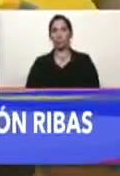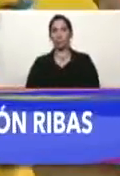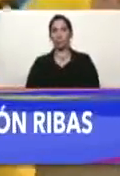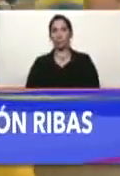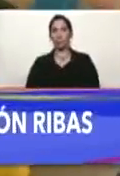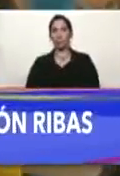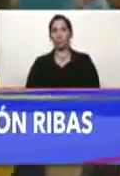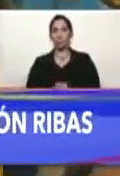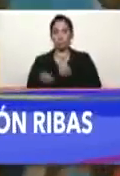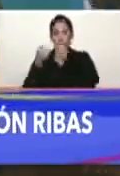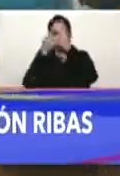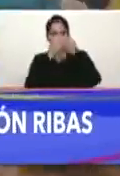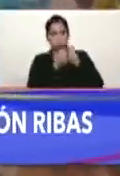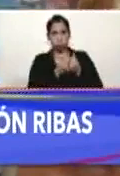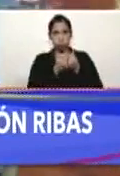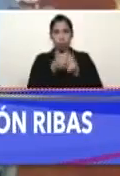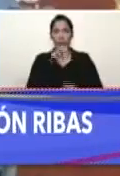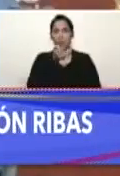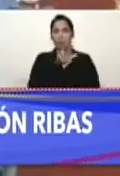el estipendio de los